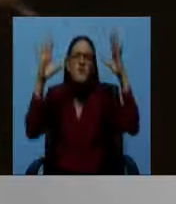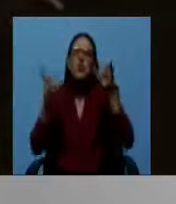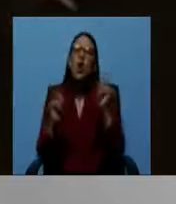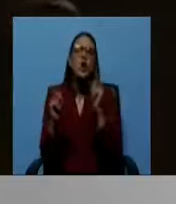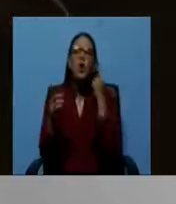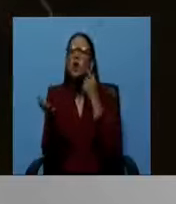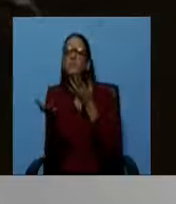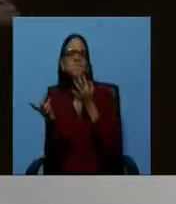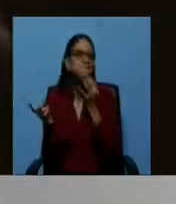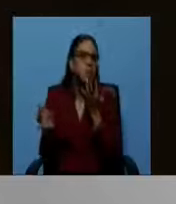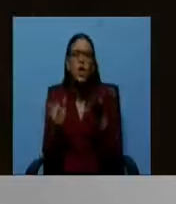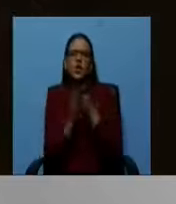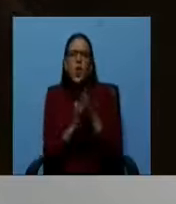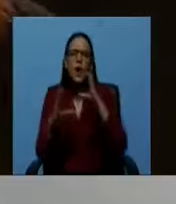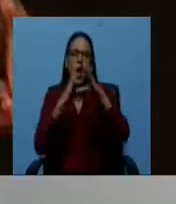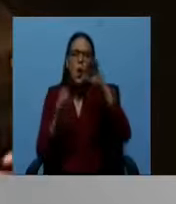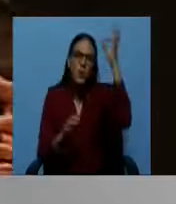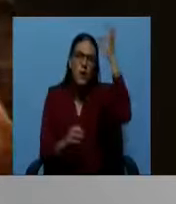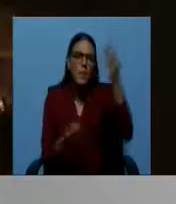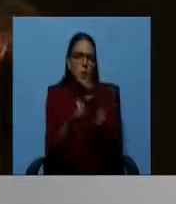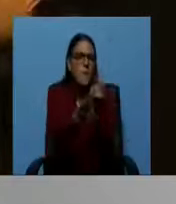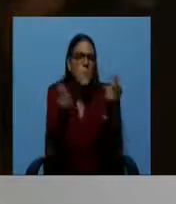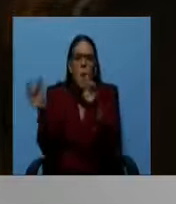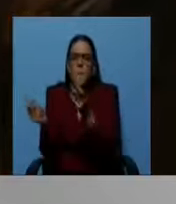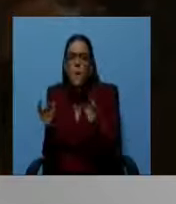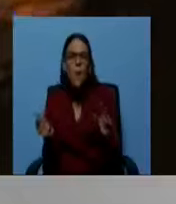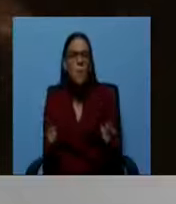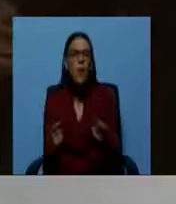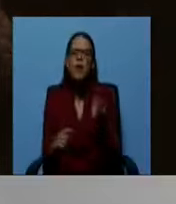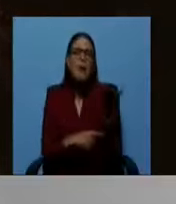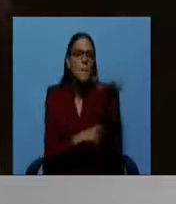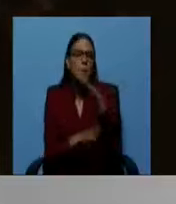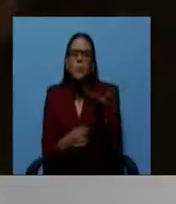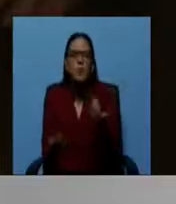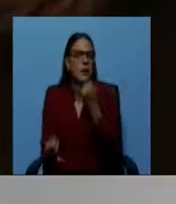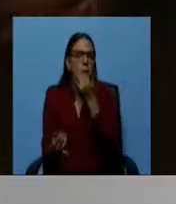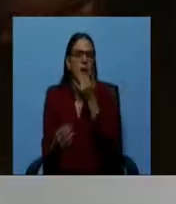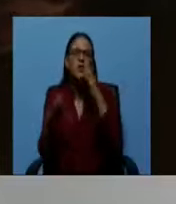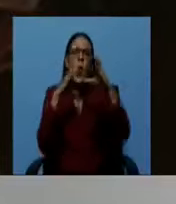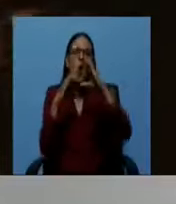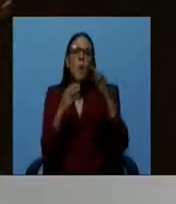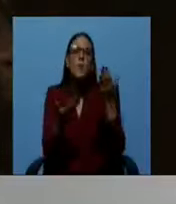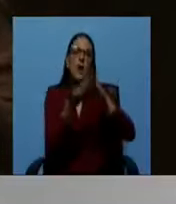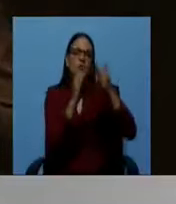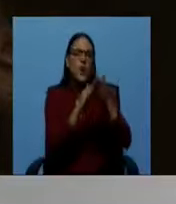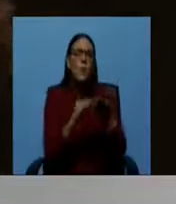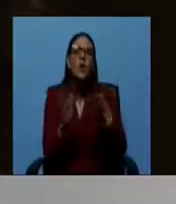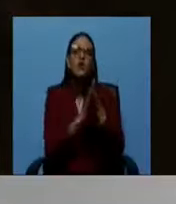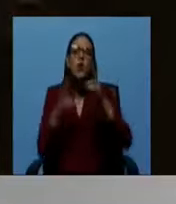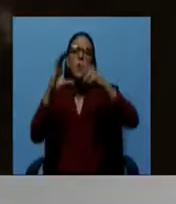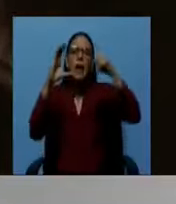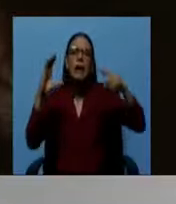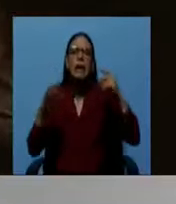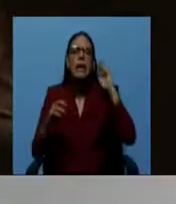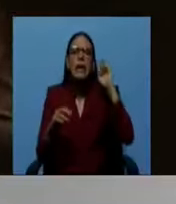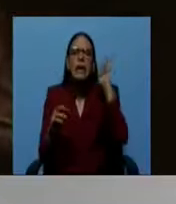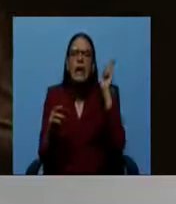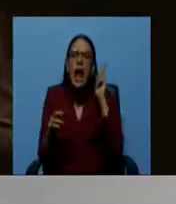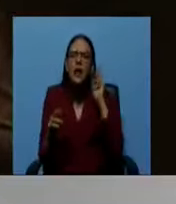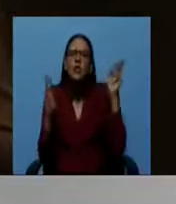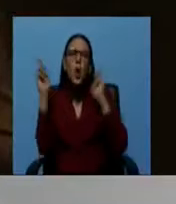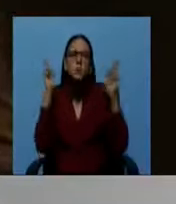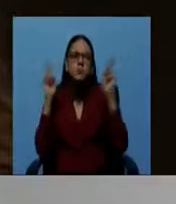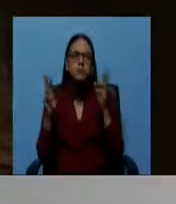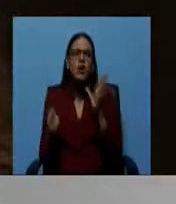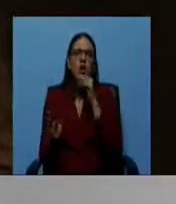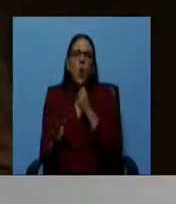la comunicación popular está desaparecida, está muerta, ya no existen esas radios que una vez se levantaron, es